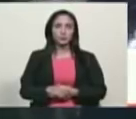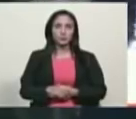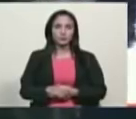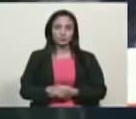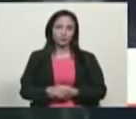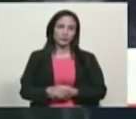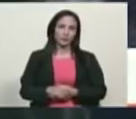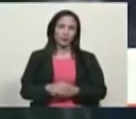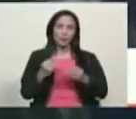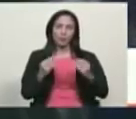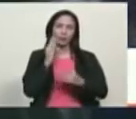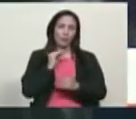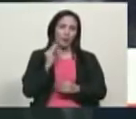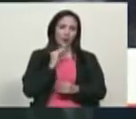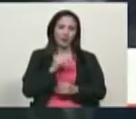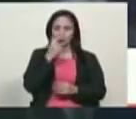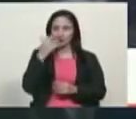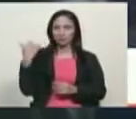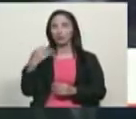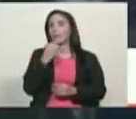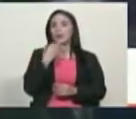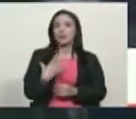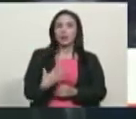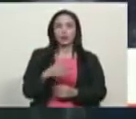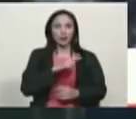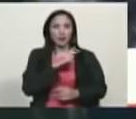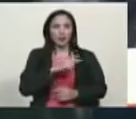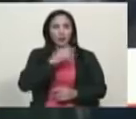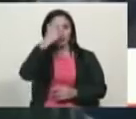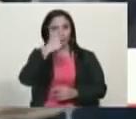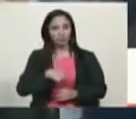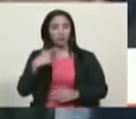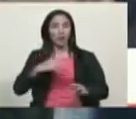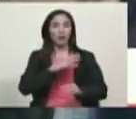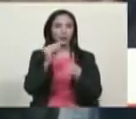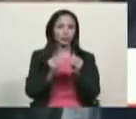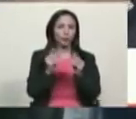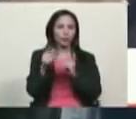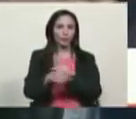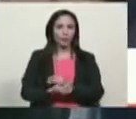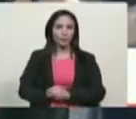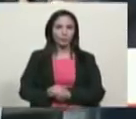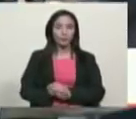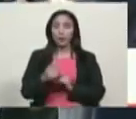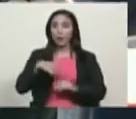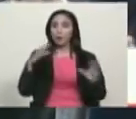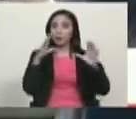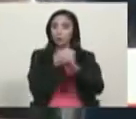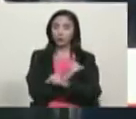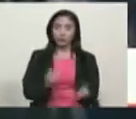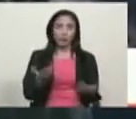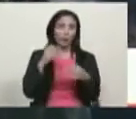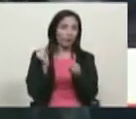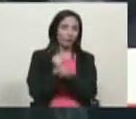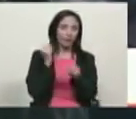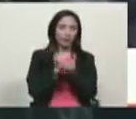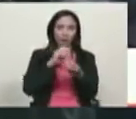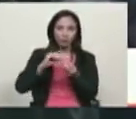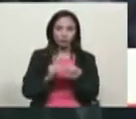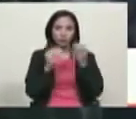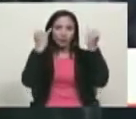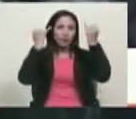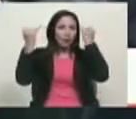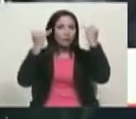llamamientos con una belleza y elegancia y síntesis. Yo creo que tenemos esta noche que trabajar en estas